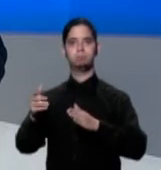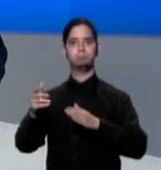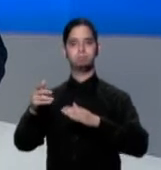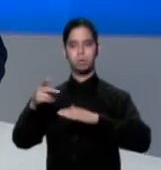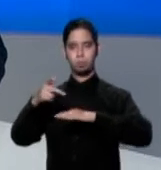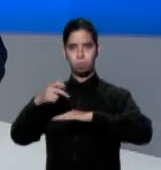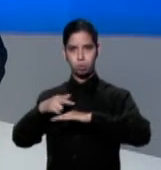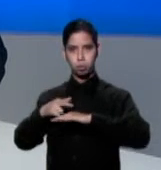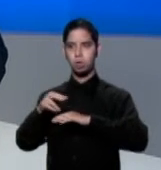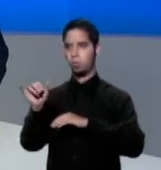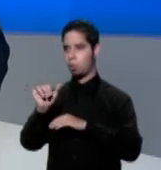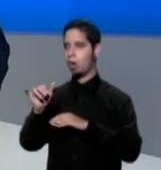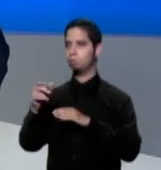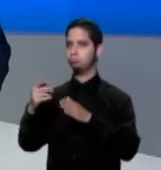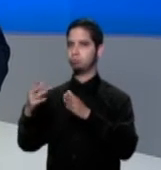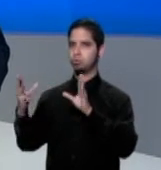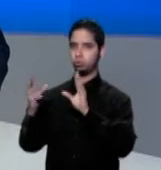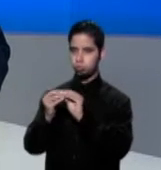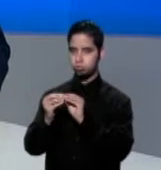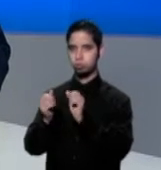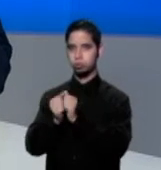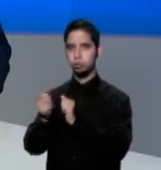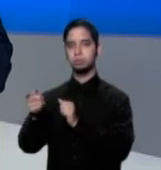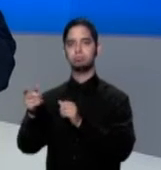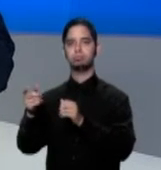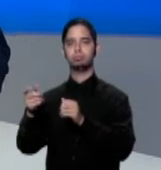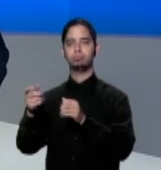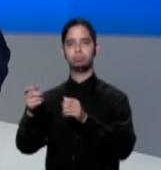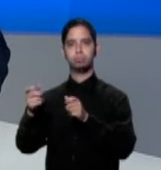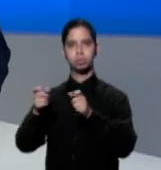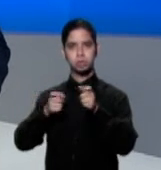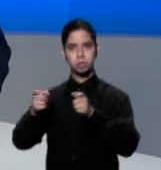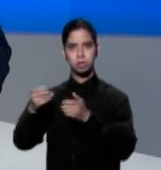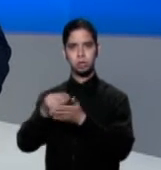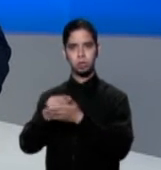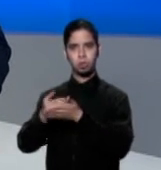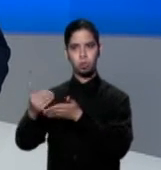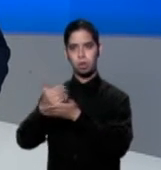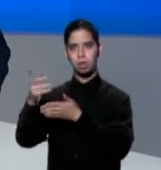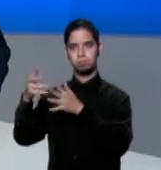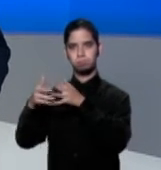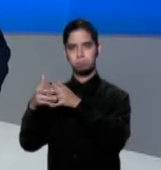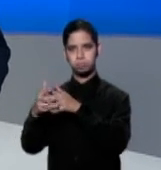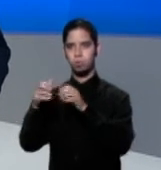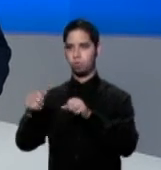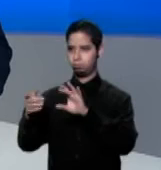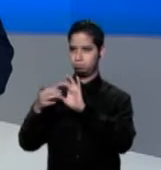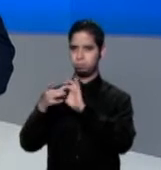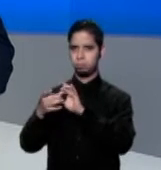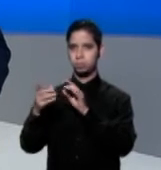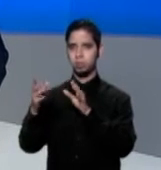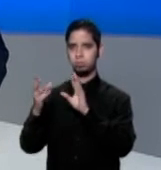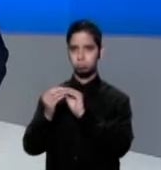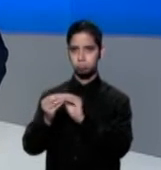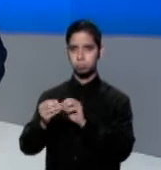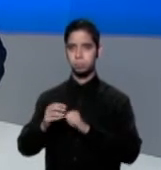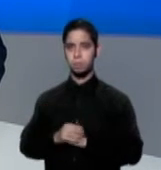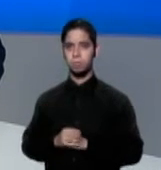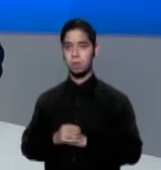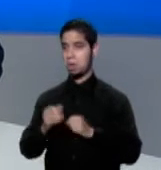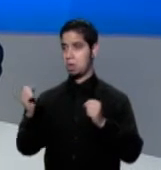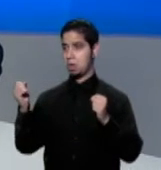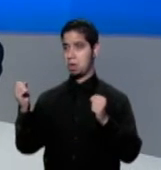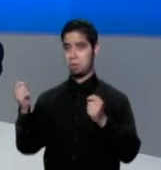del Tesoro Federal, también coinciden que cualquier solución a la crisis de Puerto Rico tiene que provenir del Congreso, pues